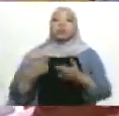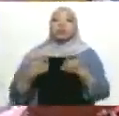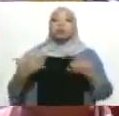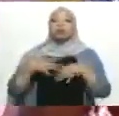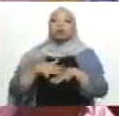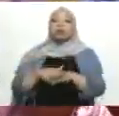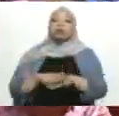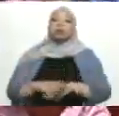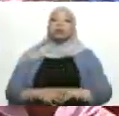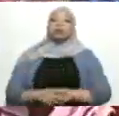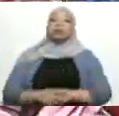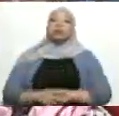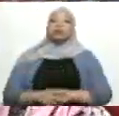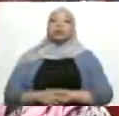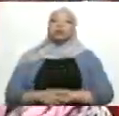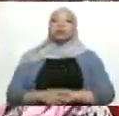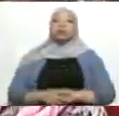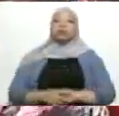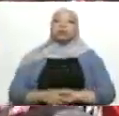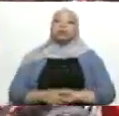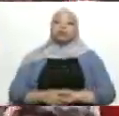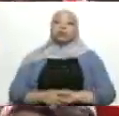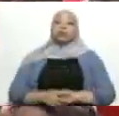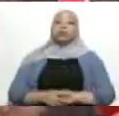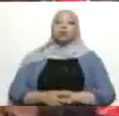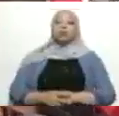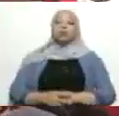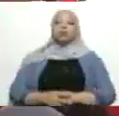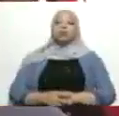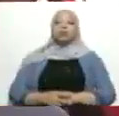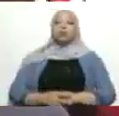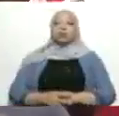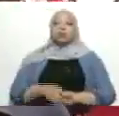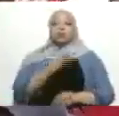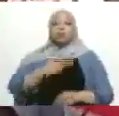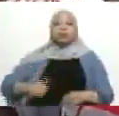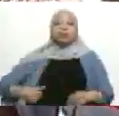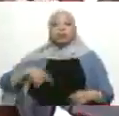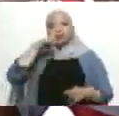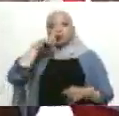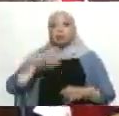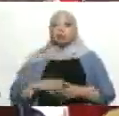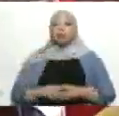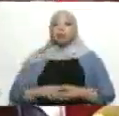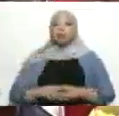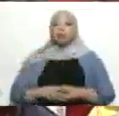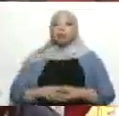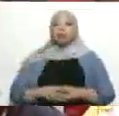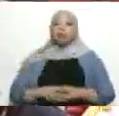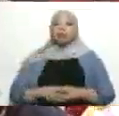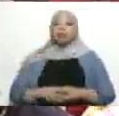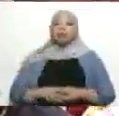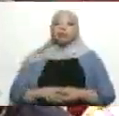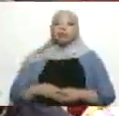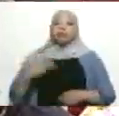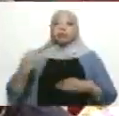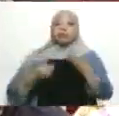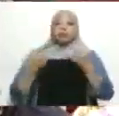integración colombo-venezolana. Otra etapa, compleja, sí, compleja. Pero vamos hacia